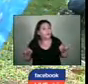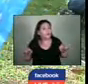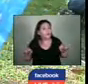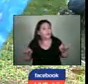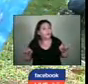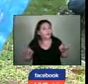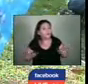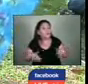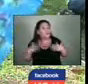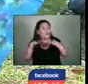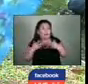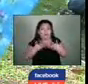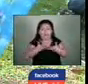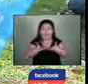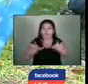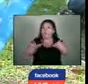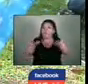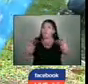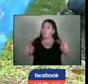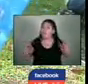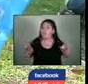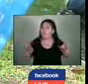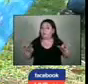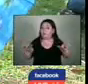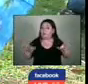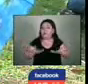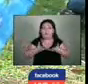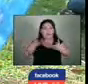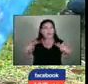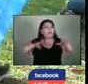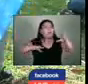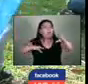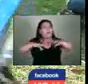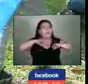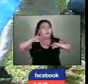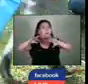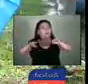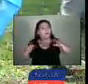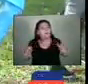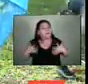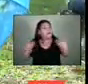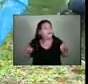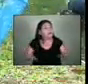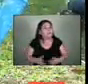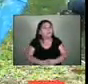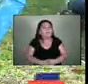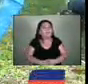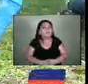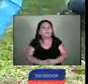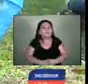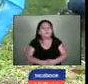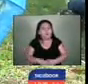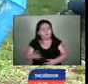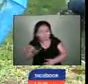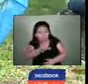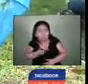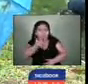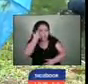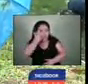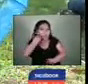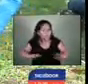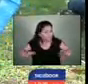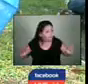se está elevando esta contaminación, ¿verdad? Y es necesario, y también tienen que motivar a los jóvenes